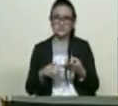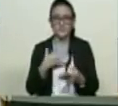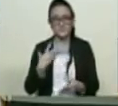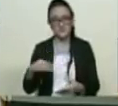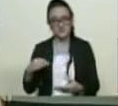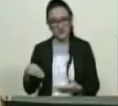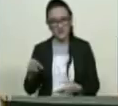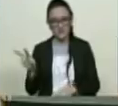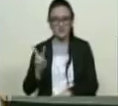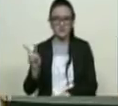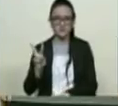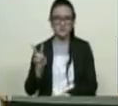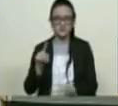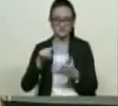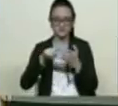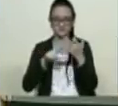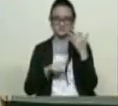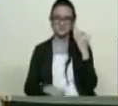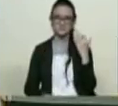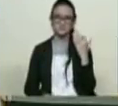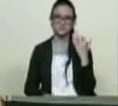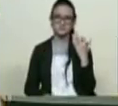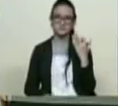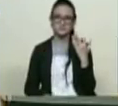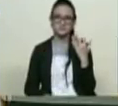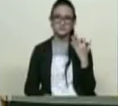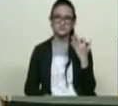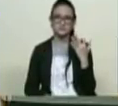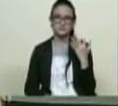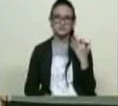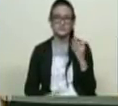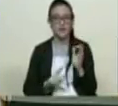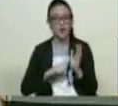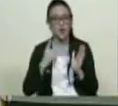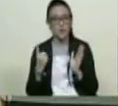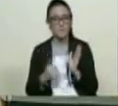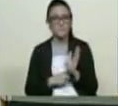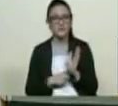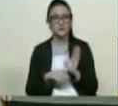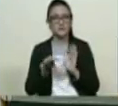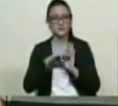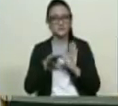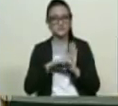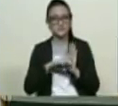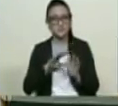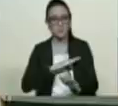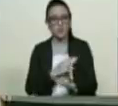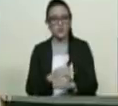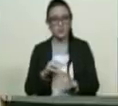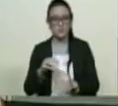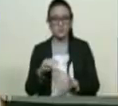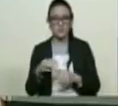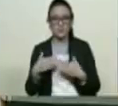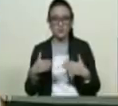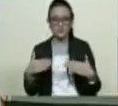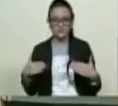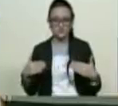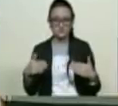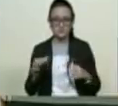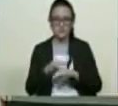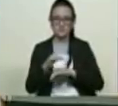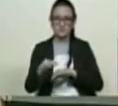presidente de la República, los poderes ejecutivos. Y vamos a completar el ciclo de los poderes legislativos, municipales y estatales. Muy